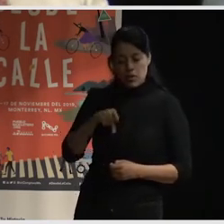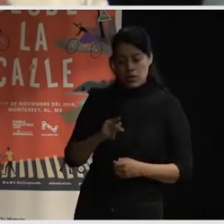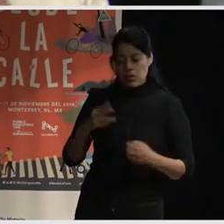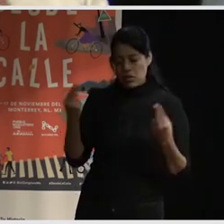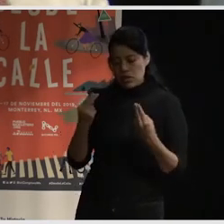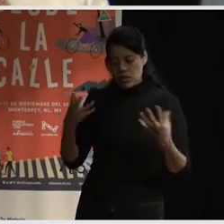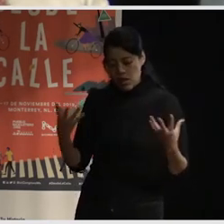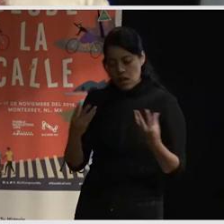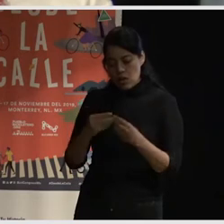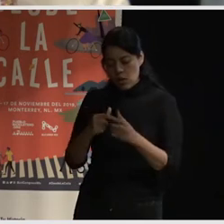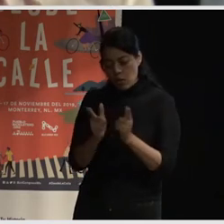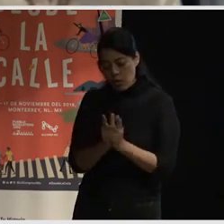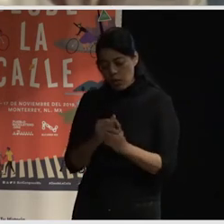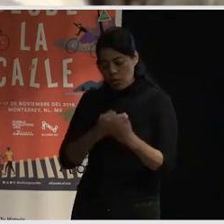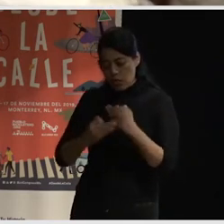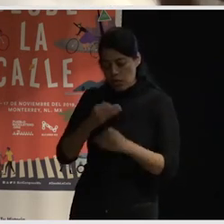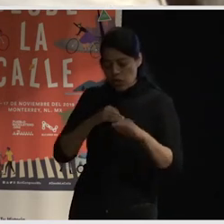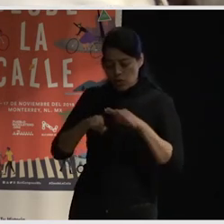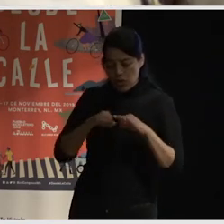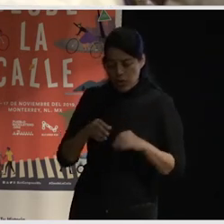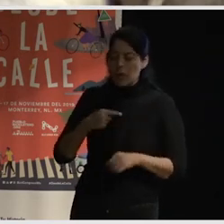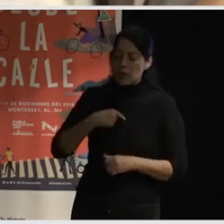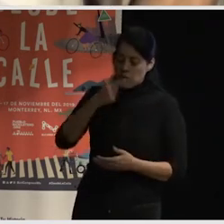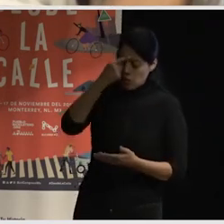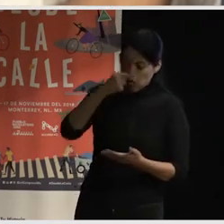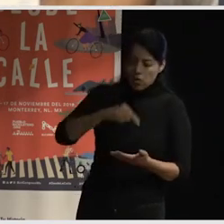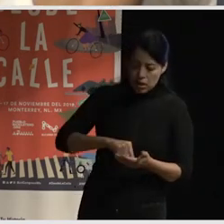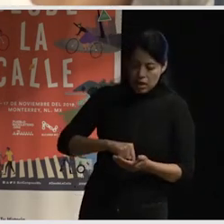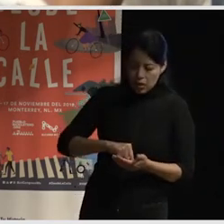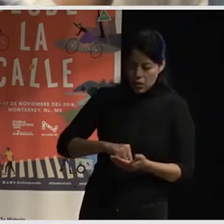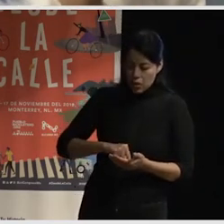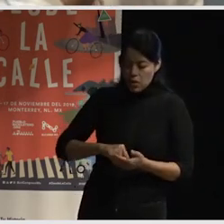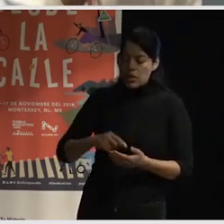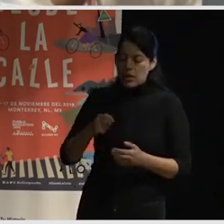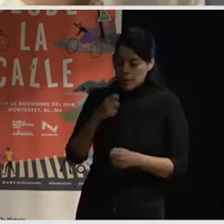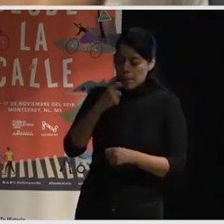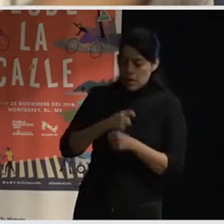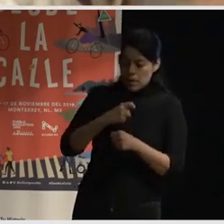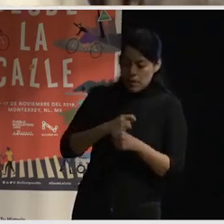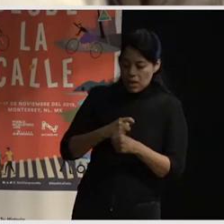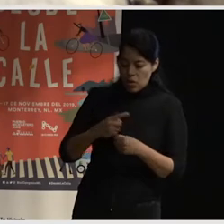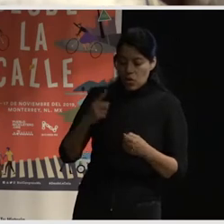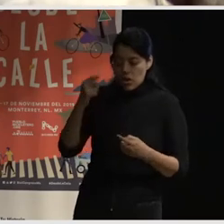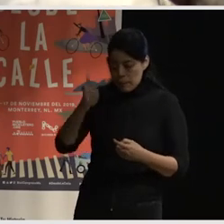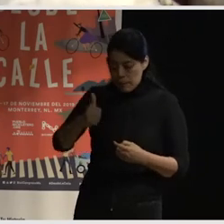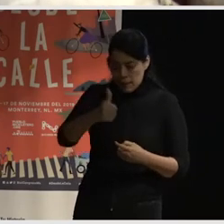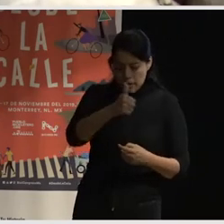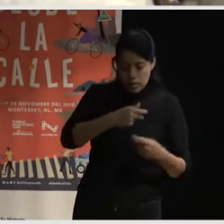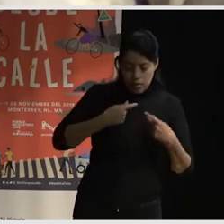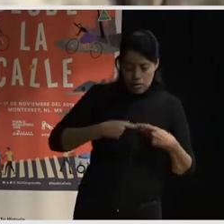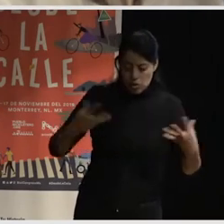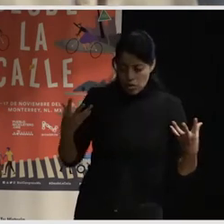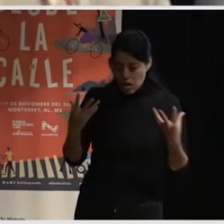etcétera yo sí creo que a nosotros y justamente generando esta masa crítica vamos haciendo cultura y vamos